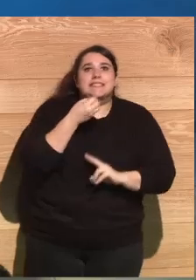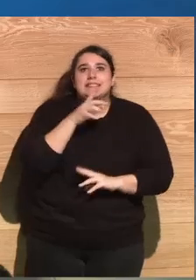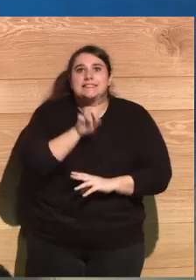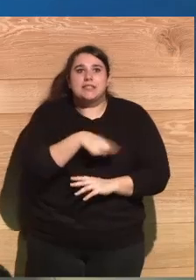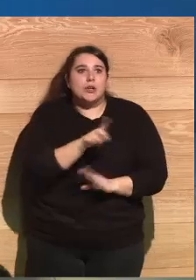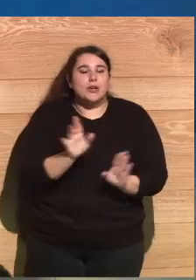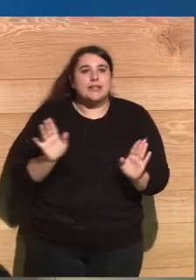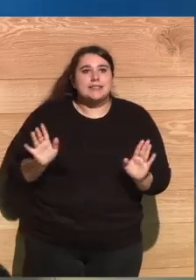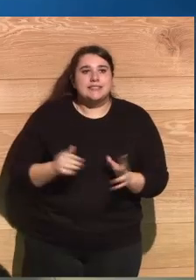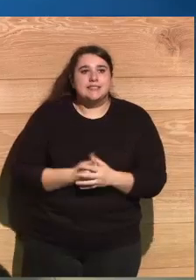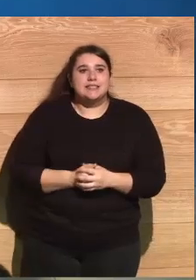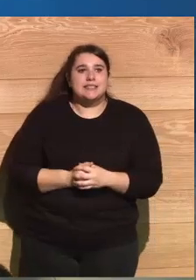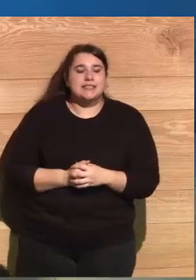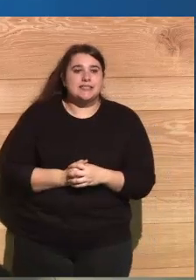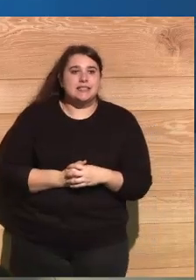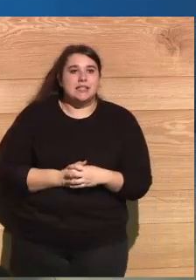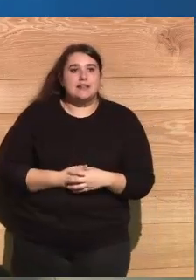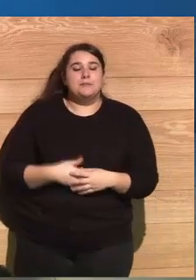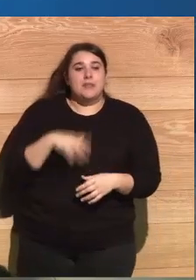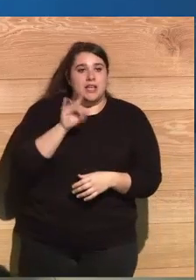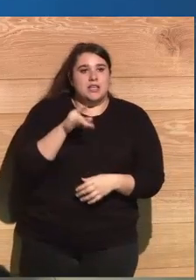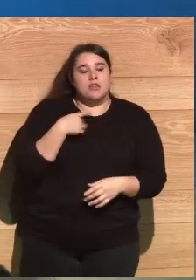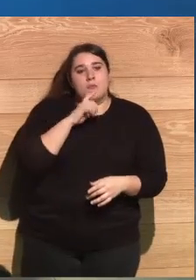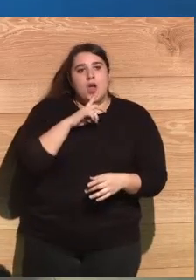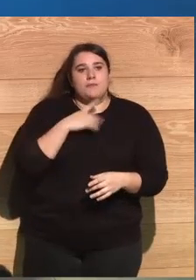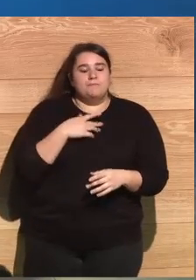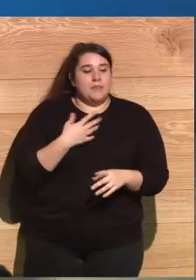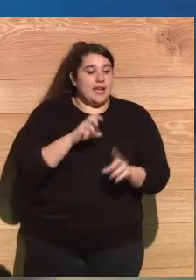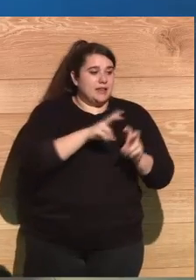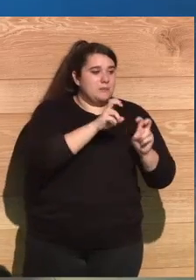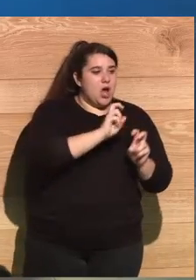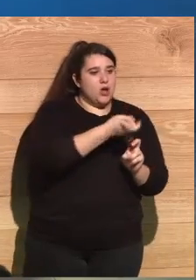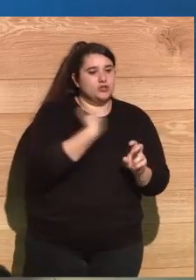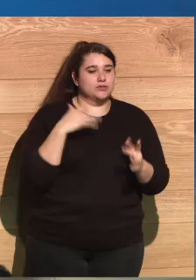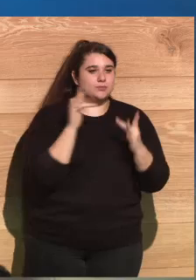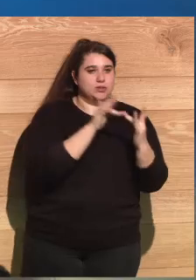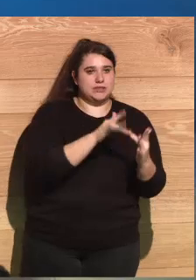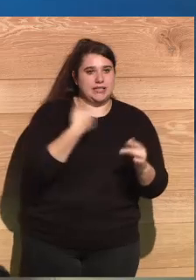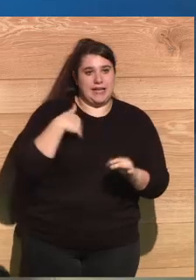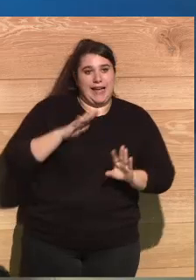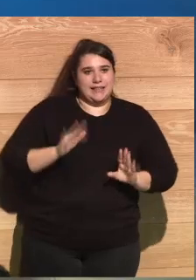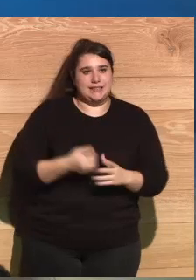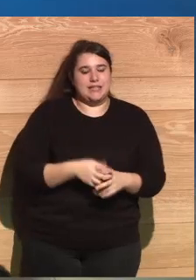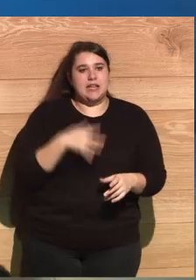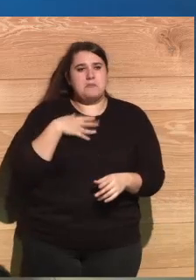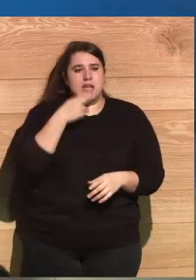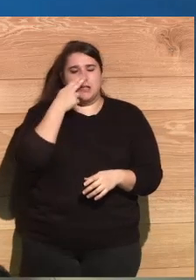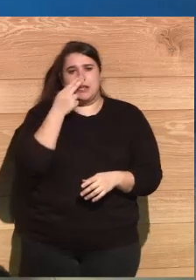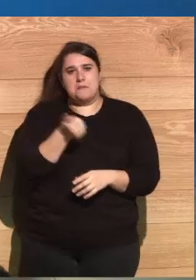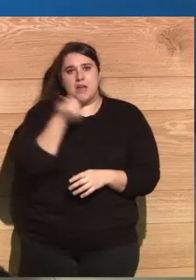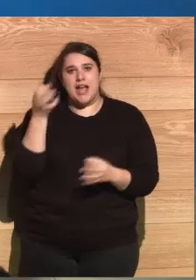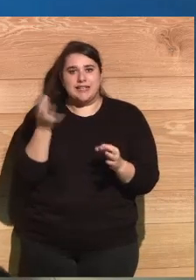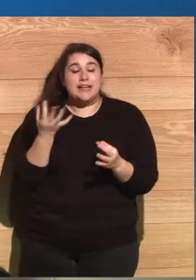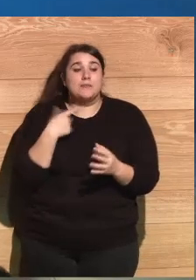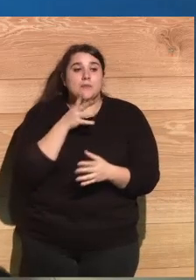Sí, sí, no, de hecho conecta con el otro aspecto, ¿no? Que era el que también te quería comentar y el que a mí quizá me interesa más porque está